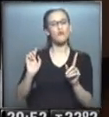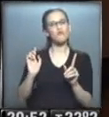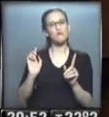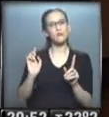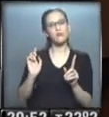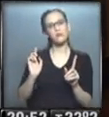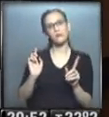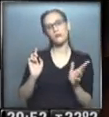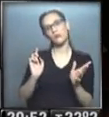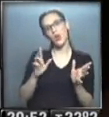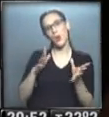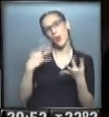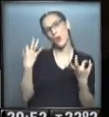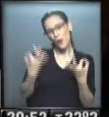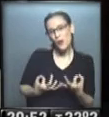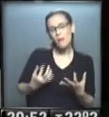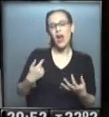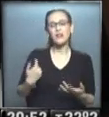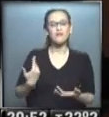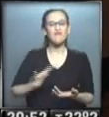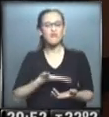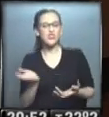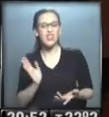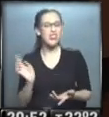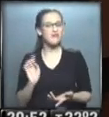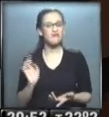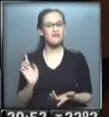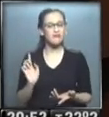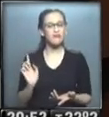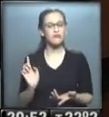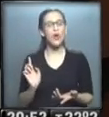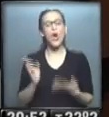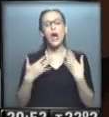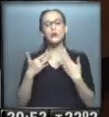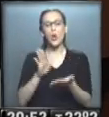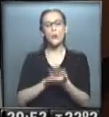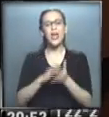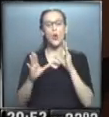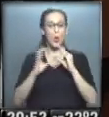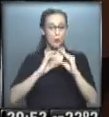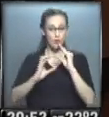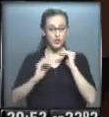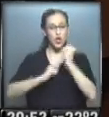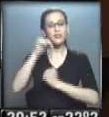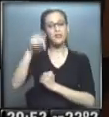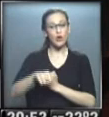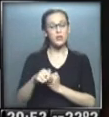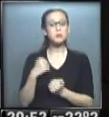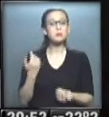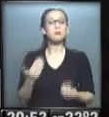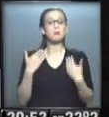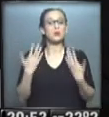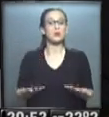sirve. Pero claro, hay otros sectores, por ejemplo, que vos mencionabas recién, de los medios de comunicación, que no hasta ninguna. El momento no se escucha nada. ¿Qué opinas de eso?